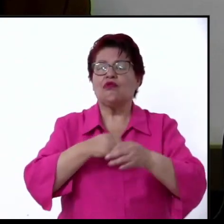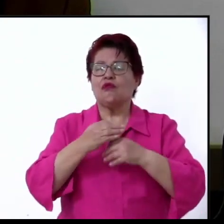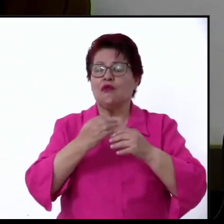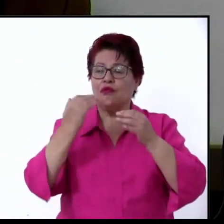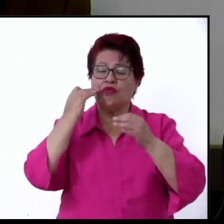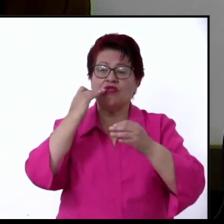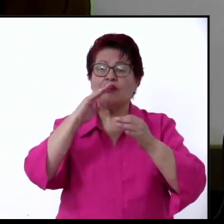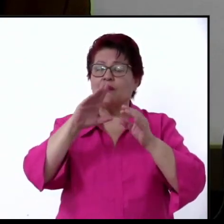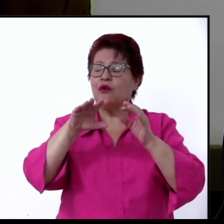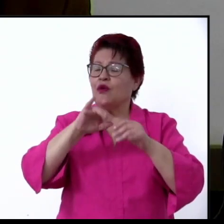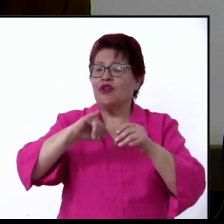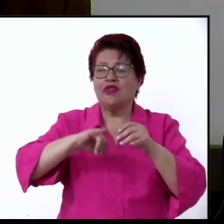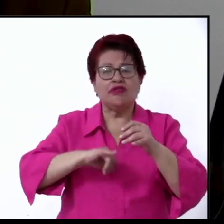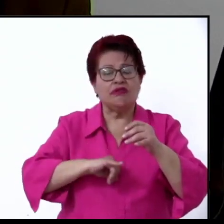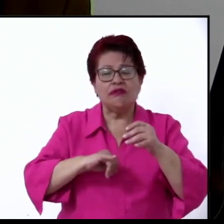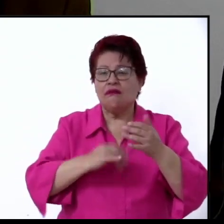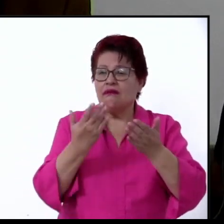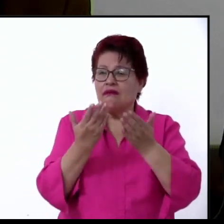muy interesante